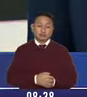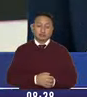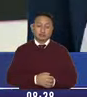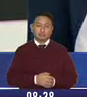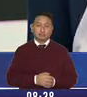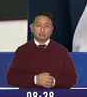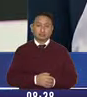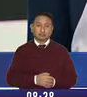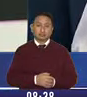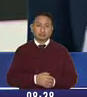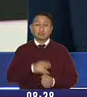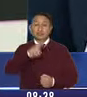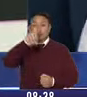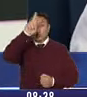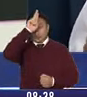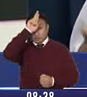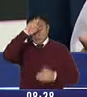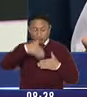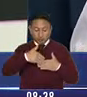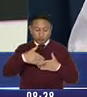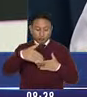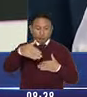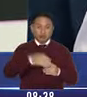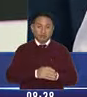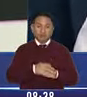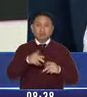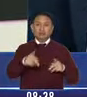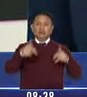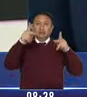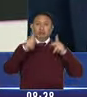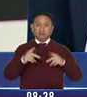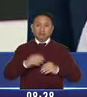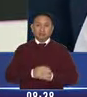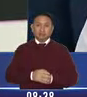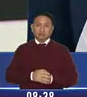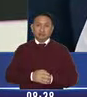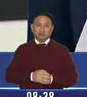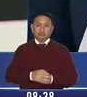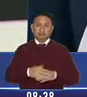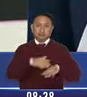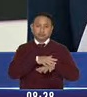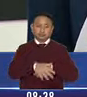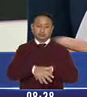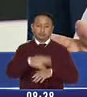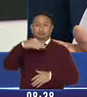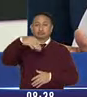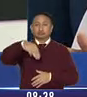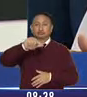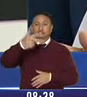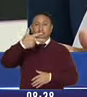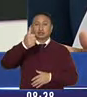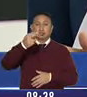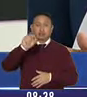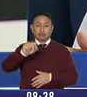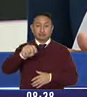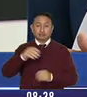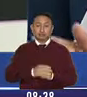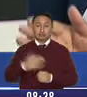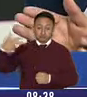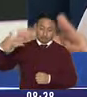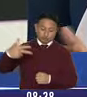extensión de la autopista Rumiñahue, con 1 kilómetro de puente encima del río Machángara, con un túnel pasaremos directamente